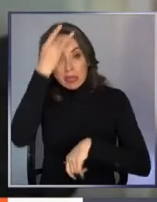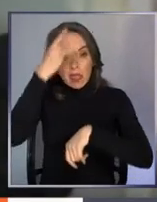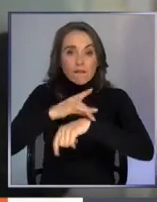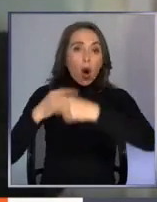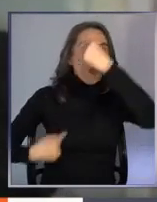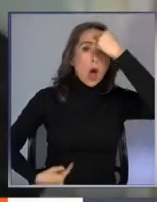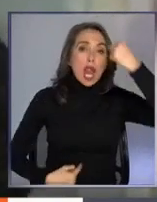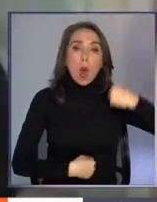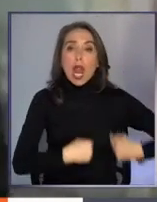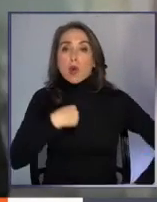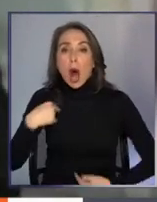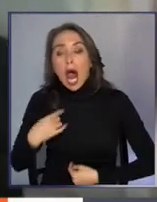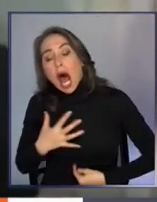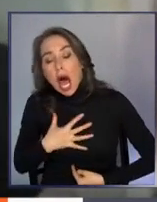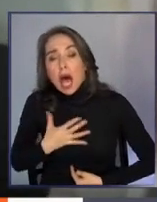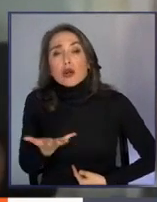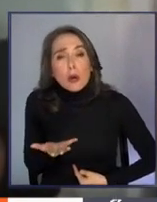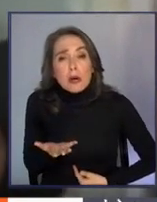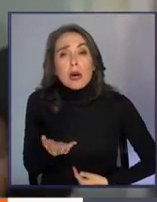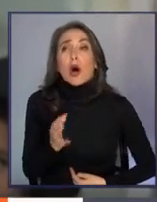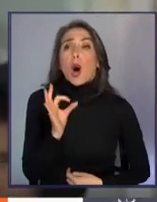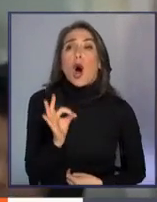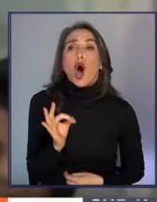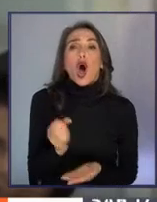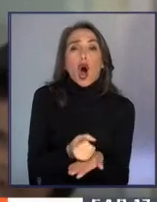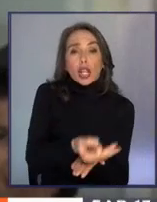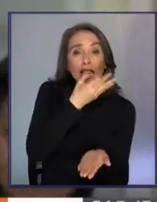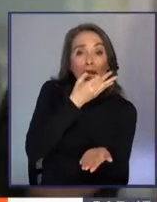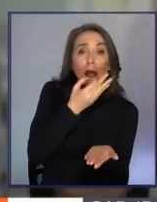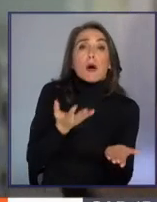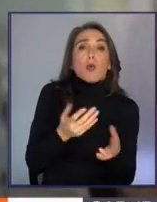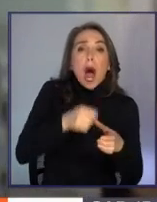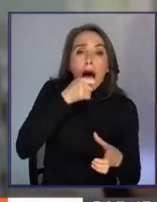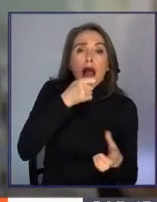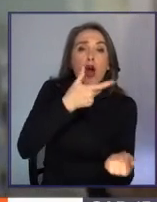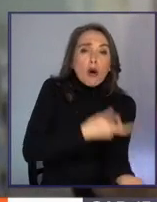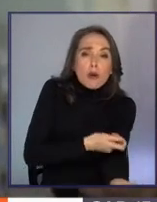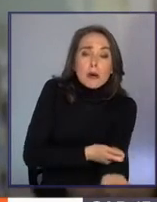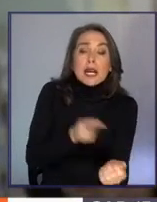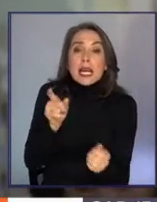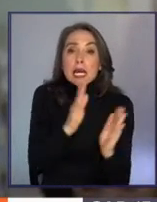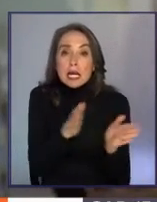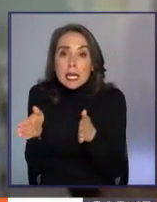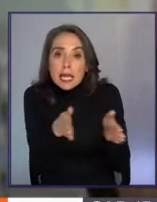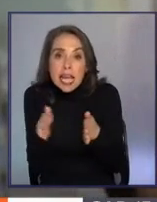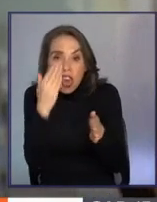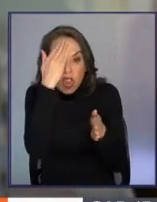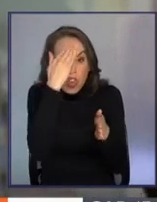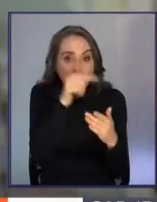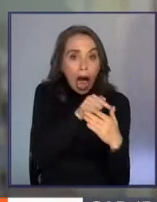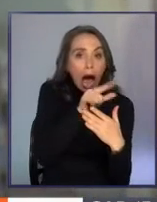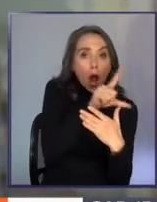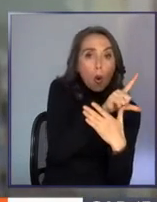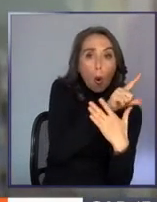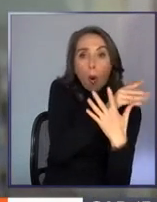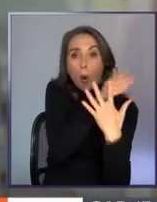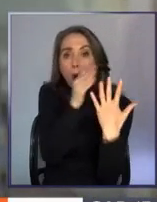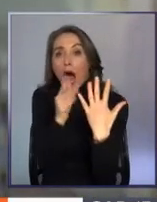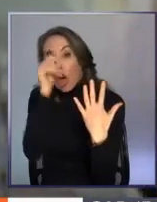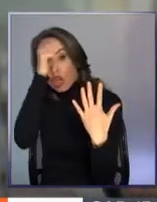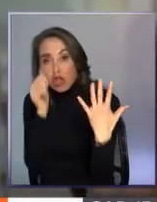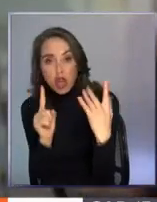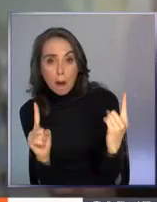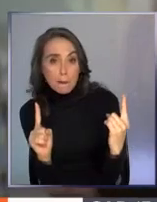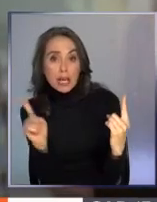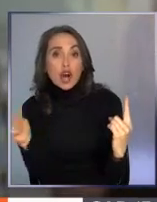también dependiendo de cómo es su tratamiento médico, ellos van ajustando sus días, porque como los descuentos son todos los